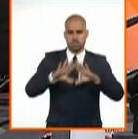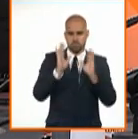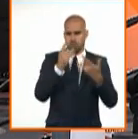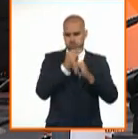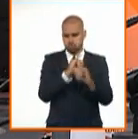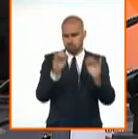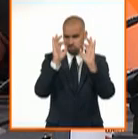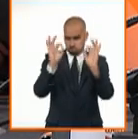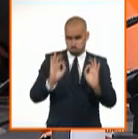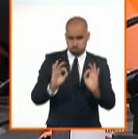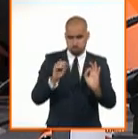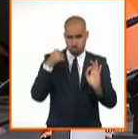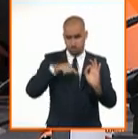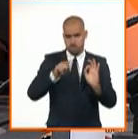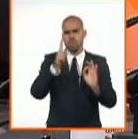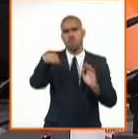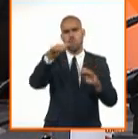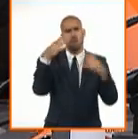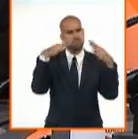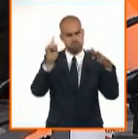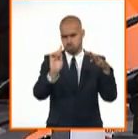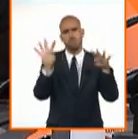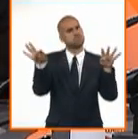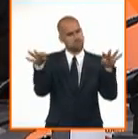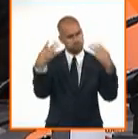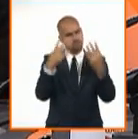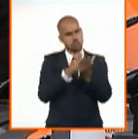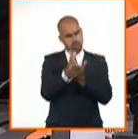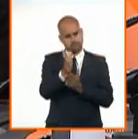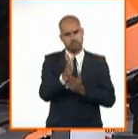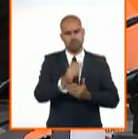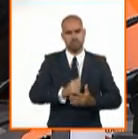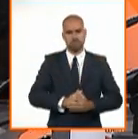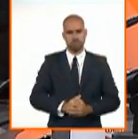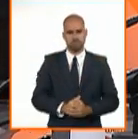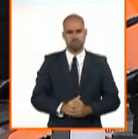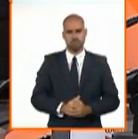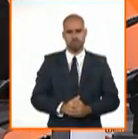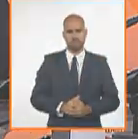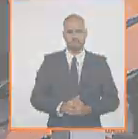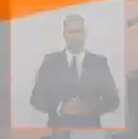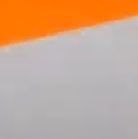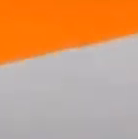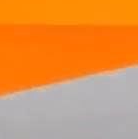le invito a que nos acompañen entonces a ustedes para que estén bien informados